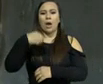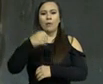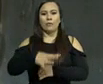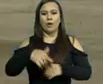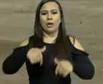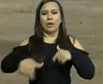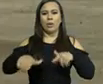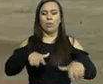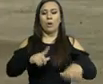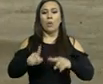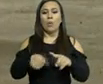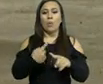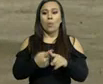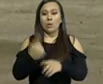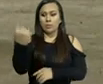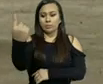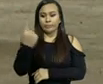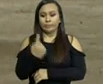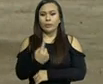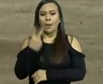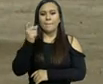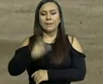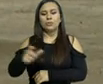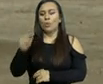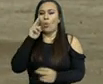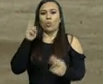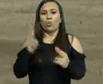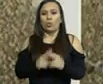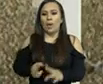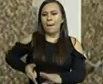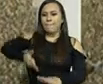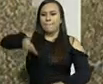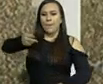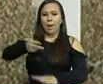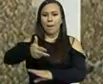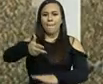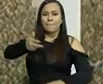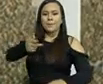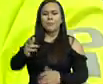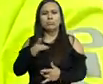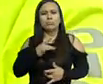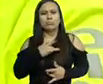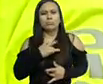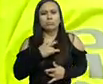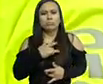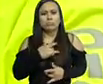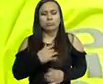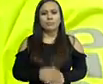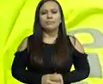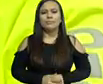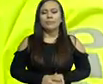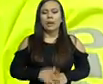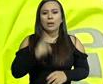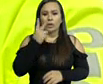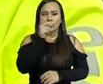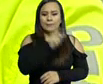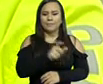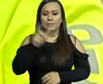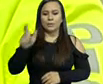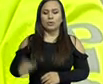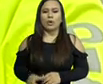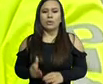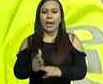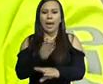este domicilio cuando llegaron unos desconocidos y dispararon sin piedad en todas personas se encontraron a la fuerza